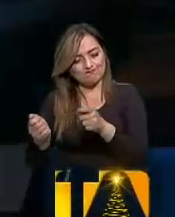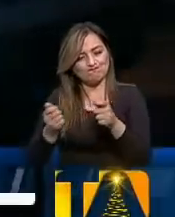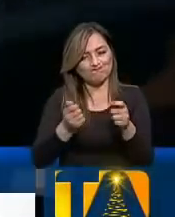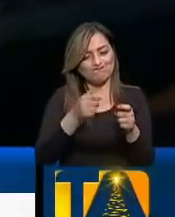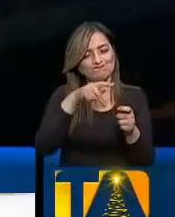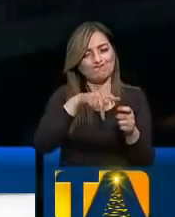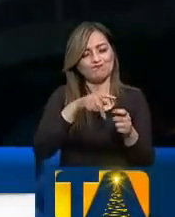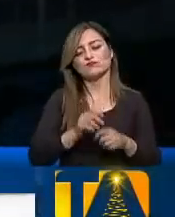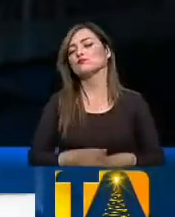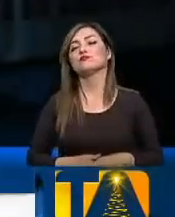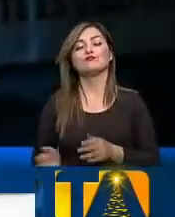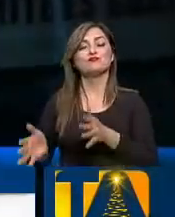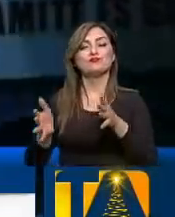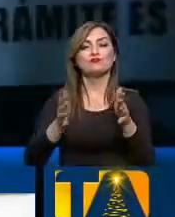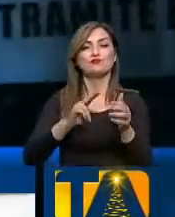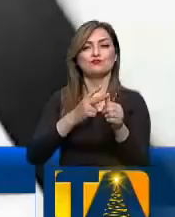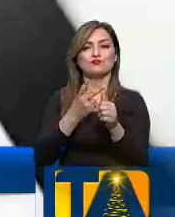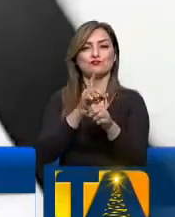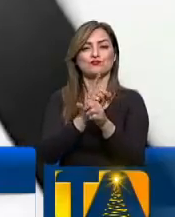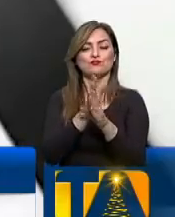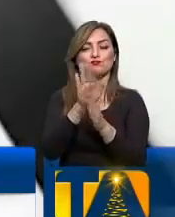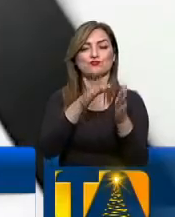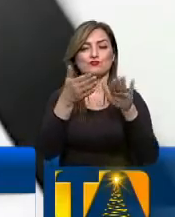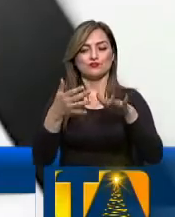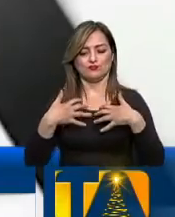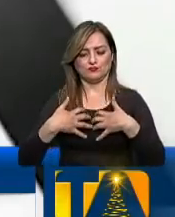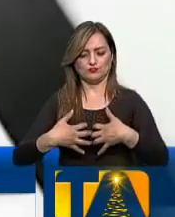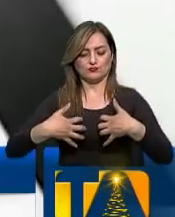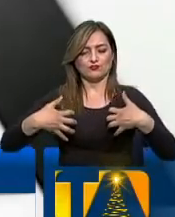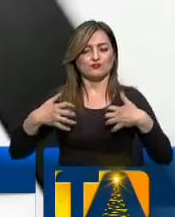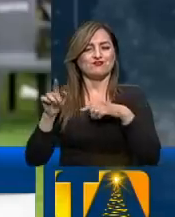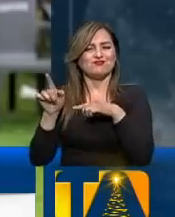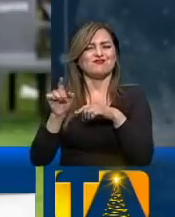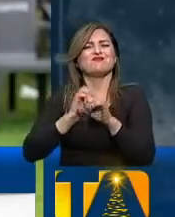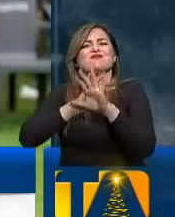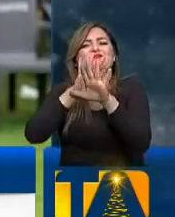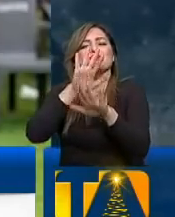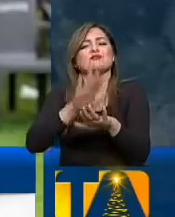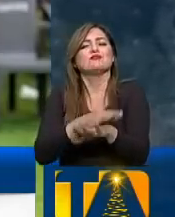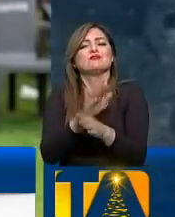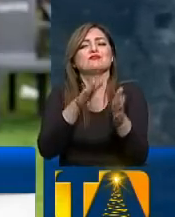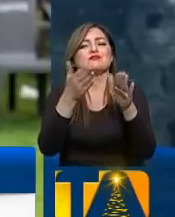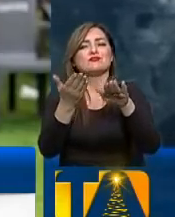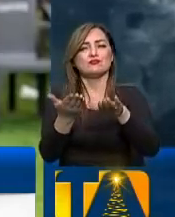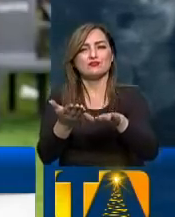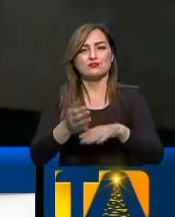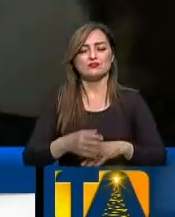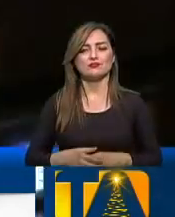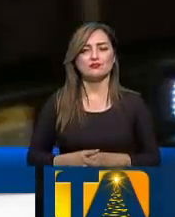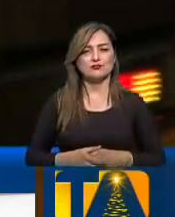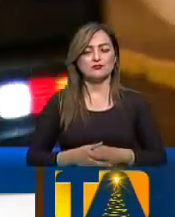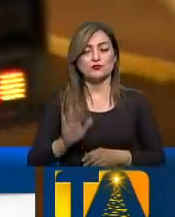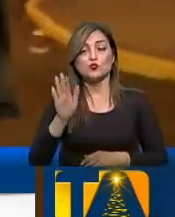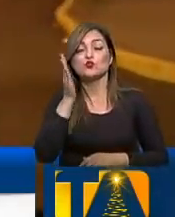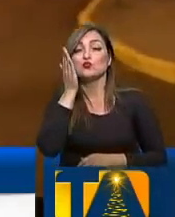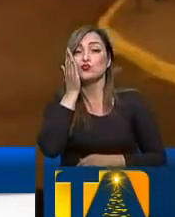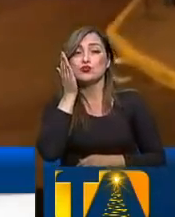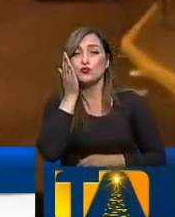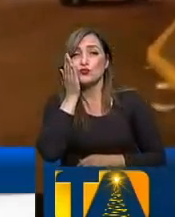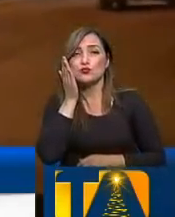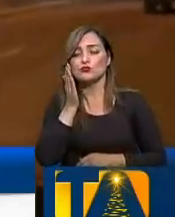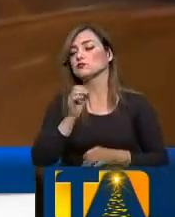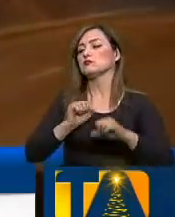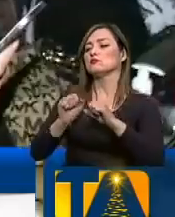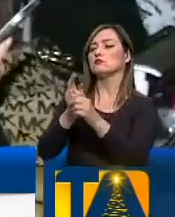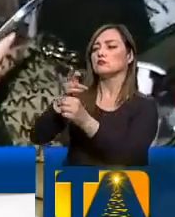Una segunda autopsia se efectuó al cuerpo de Naomi Arcentales con el objetivo de esclarecer las circunstancias de su muerte. La madre de Naomi estuvo